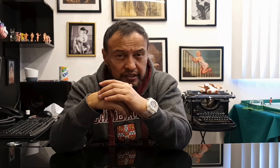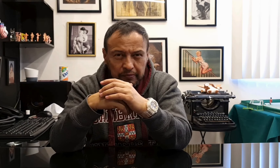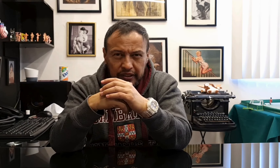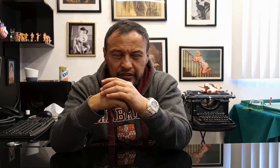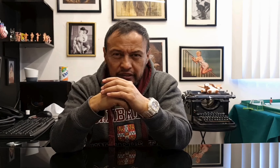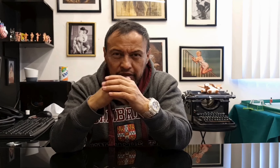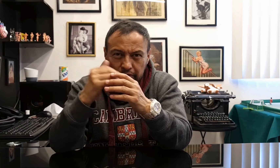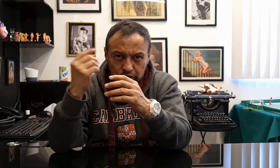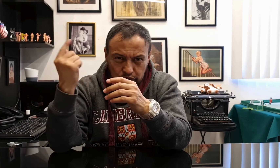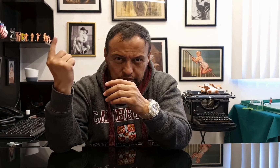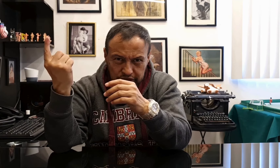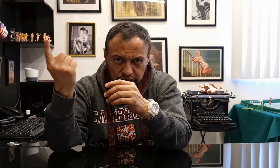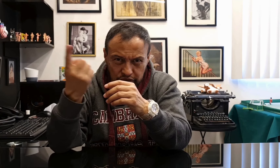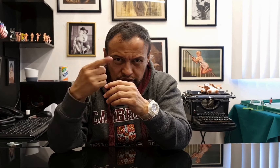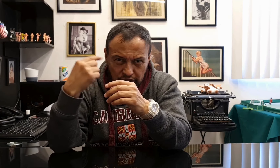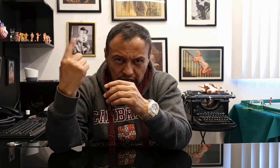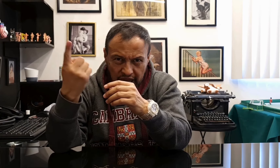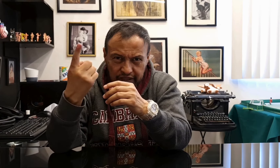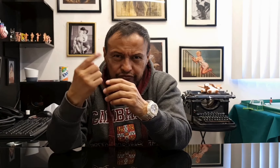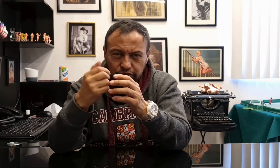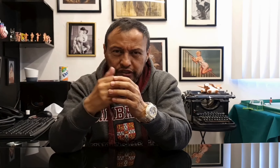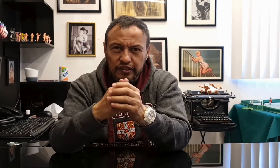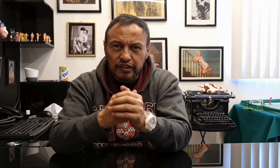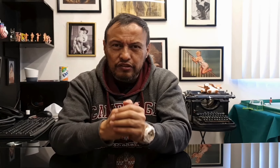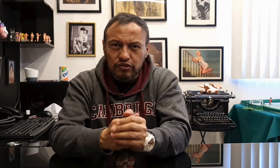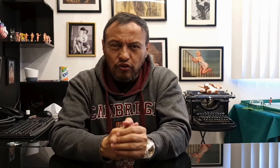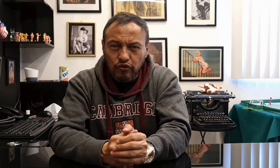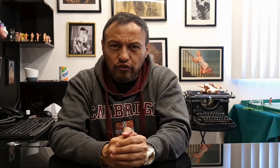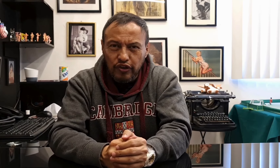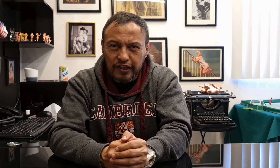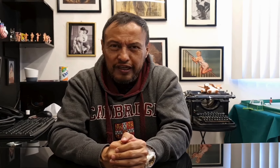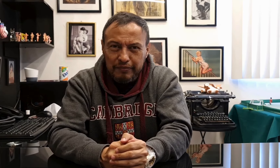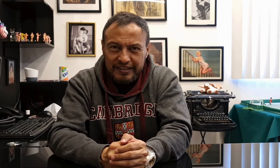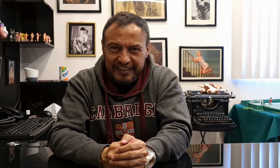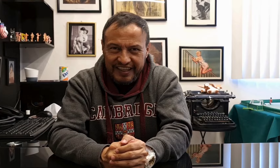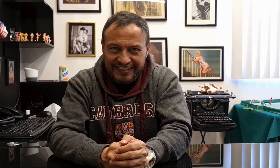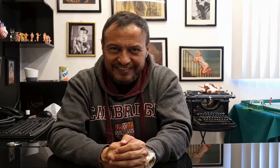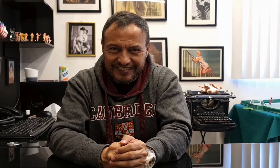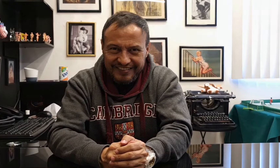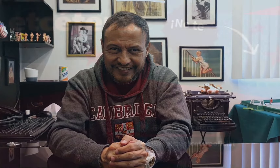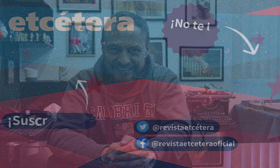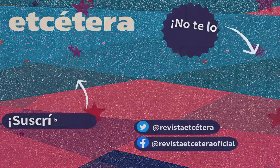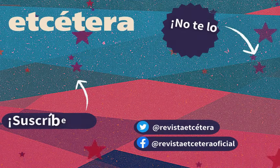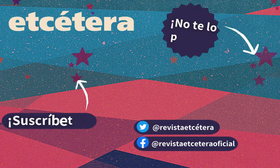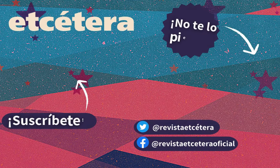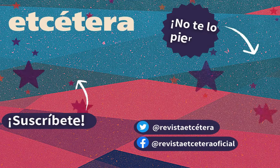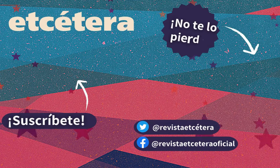simultáneamente también, por supuesto, a difundir todo el material.